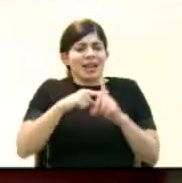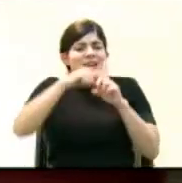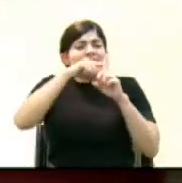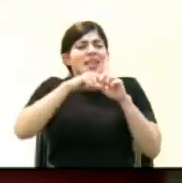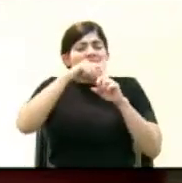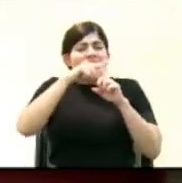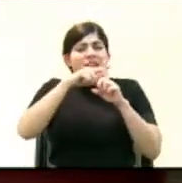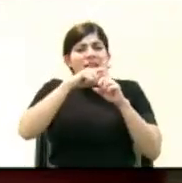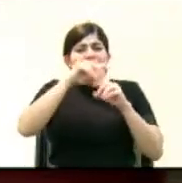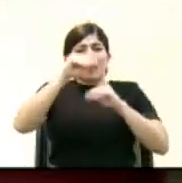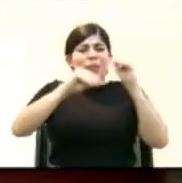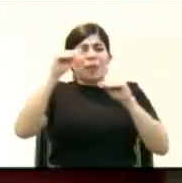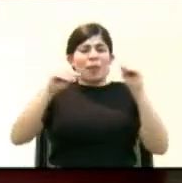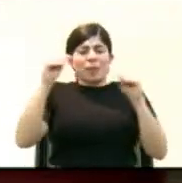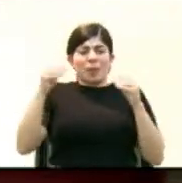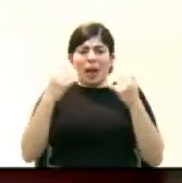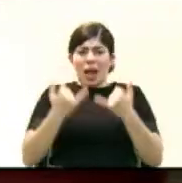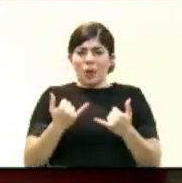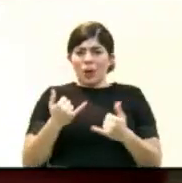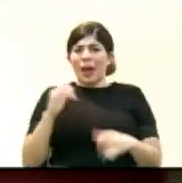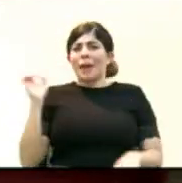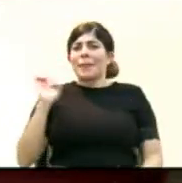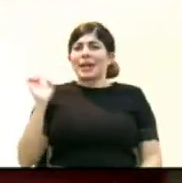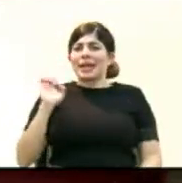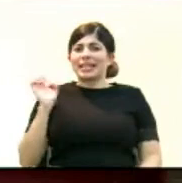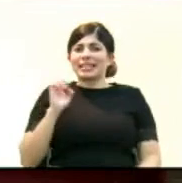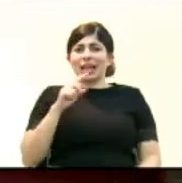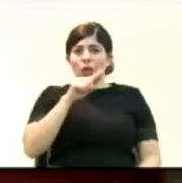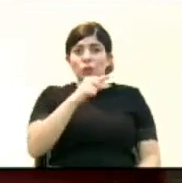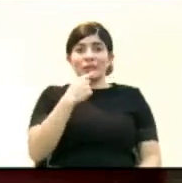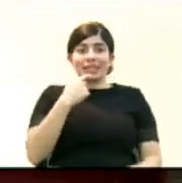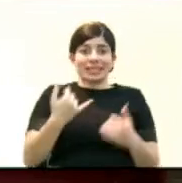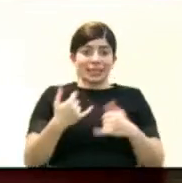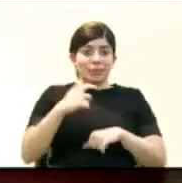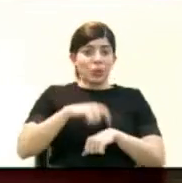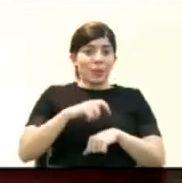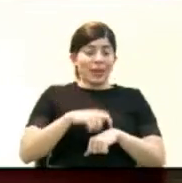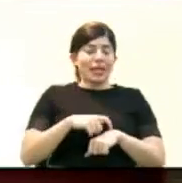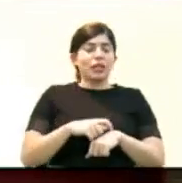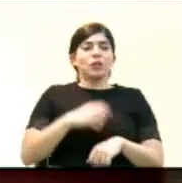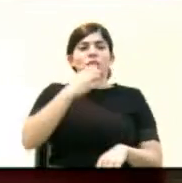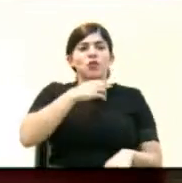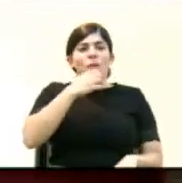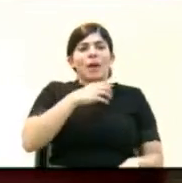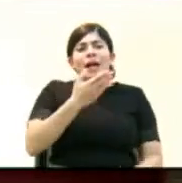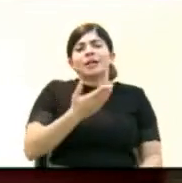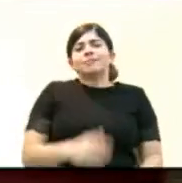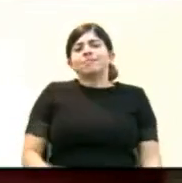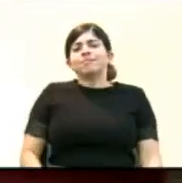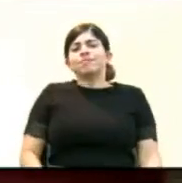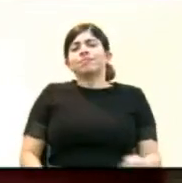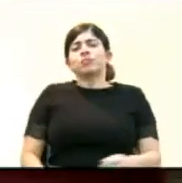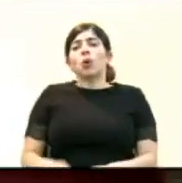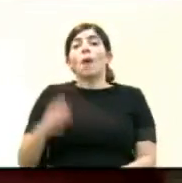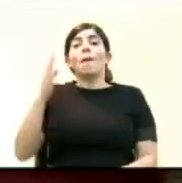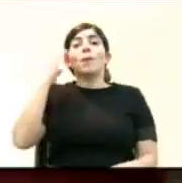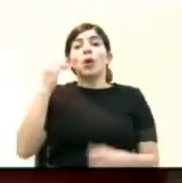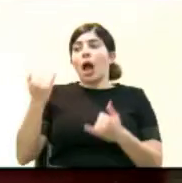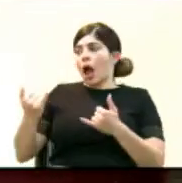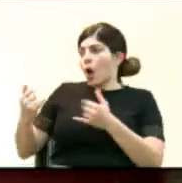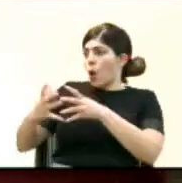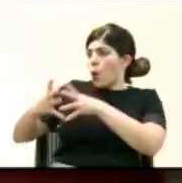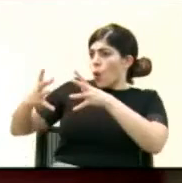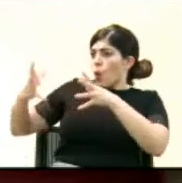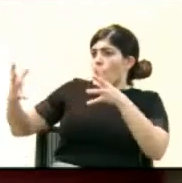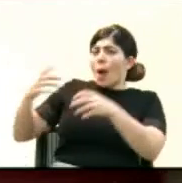que se está viviendo, esa emergencia que usted está presentando en estos momentos, don Román, con el nivel de